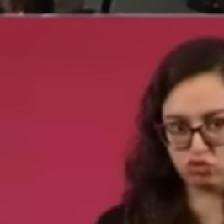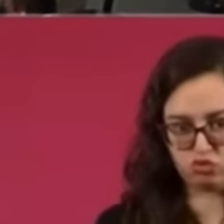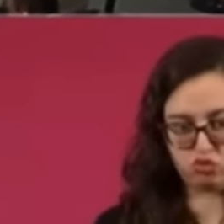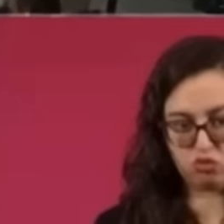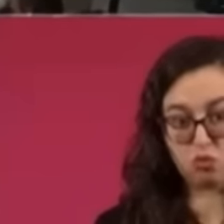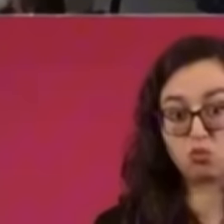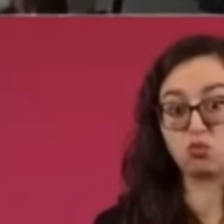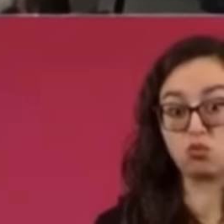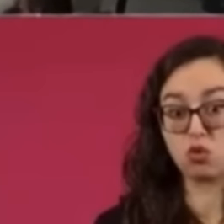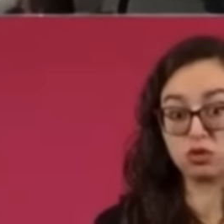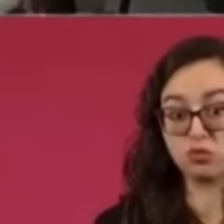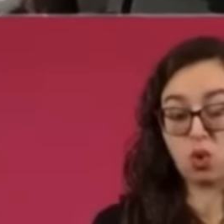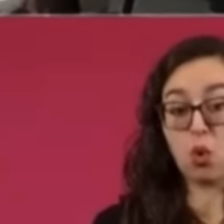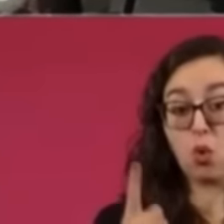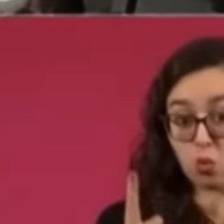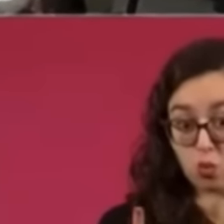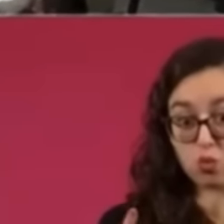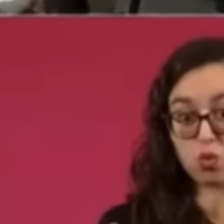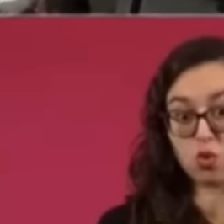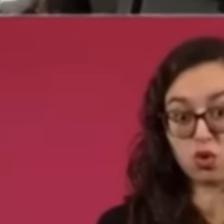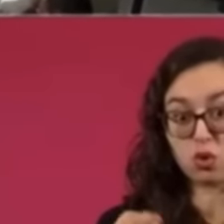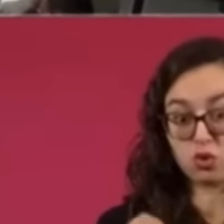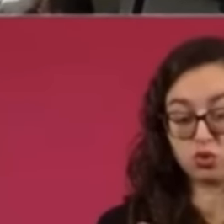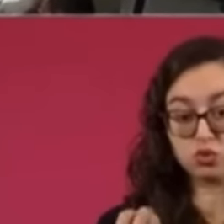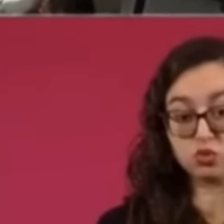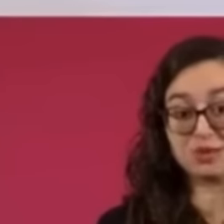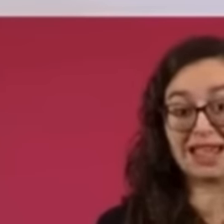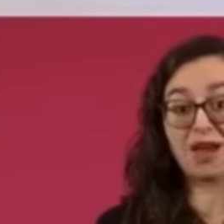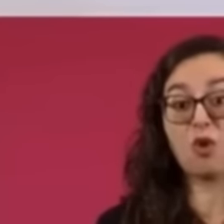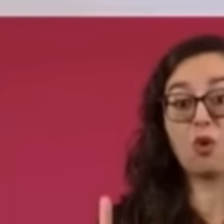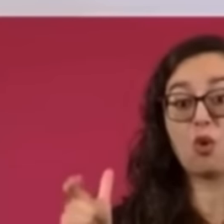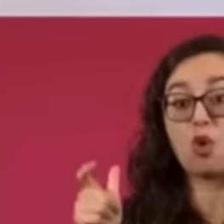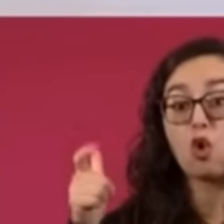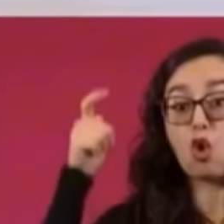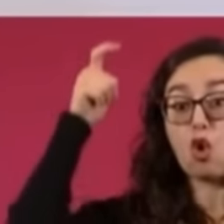el día primero de octubre vamos a coronar